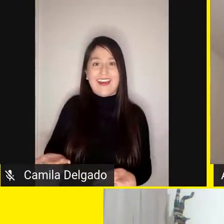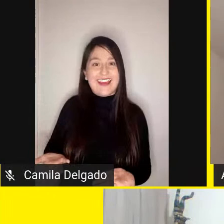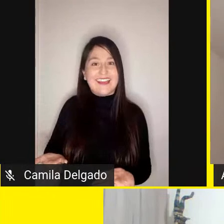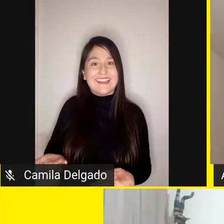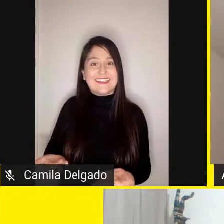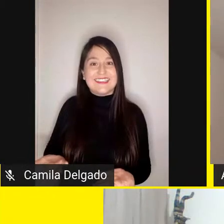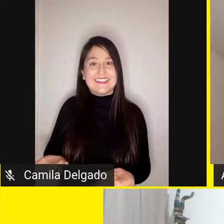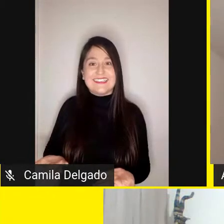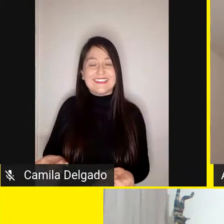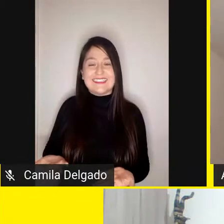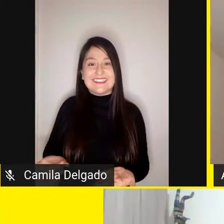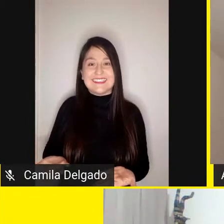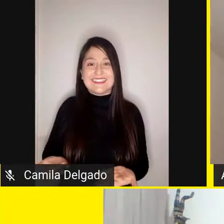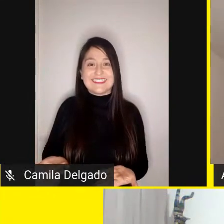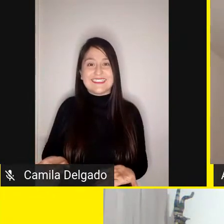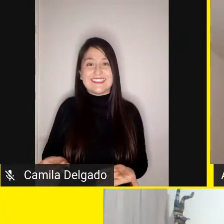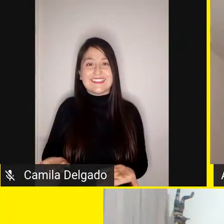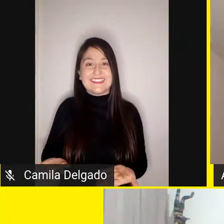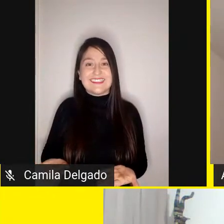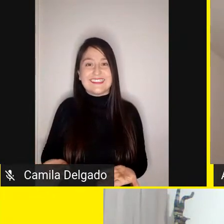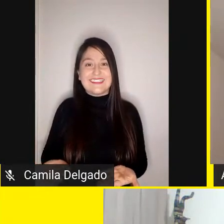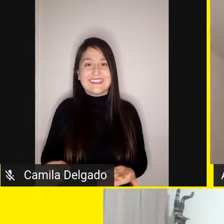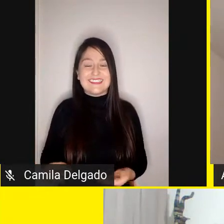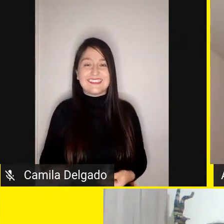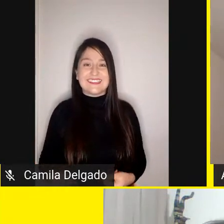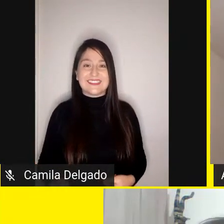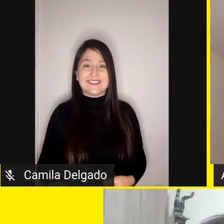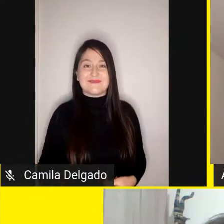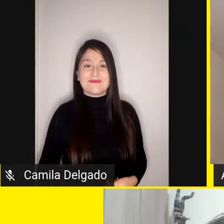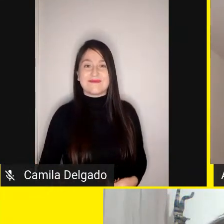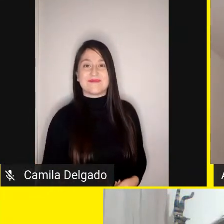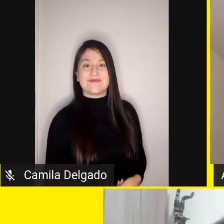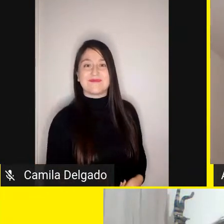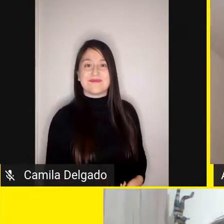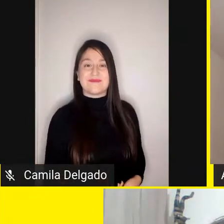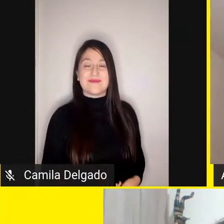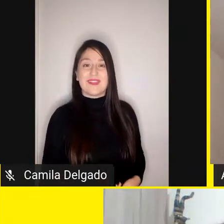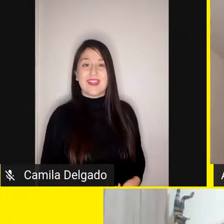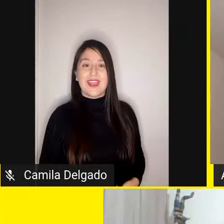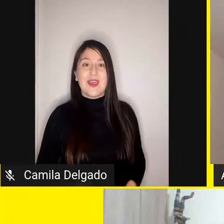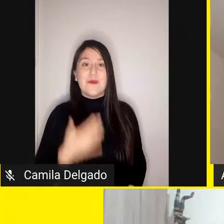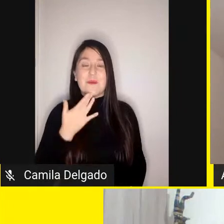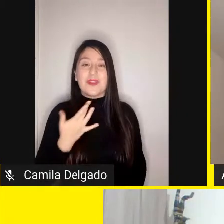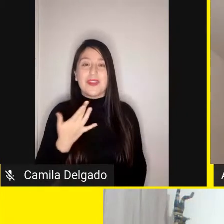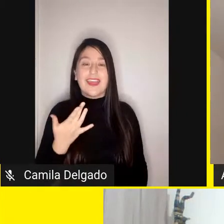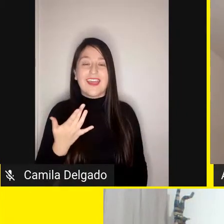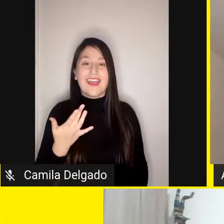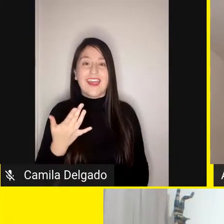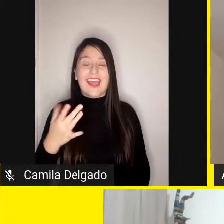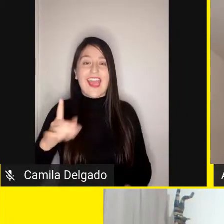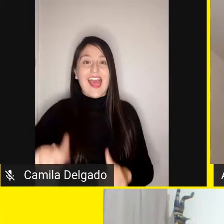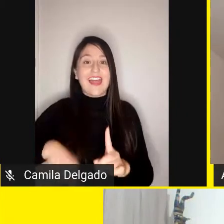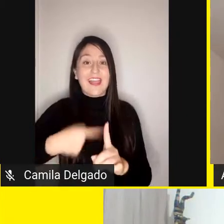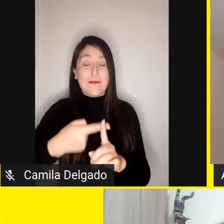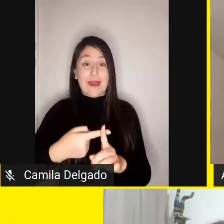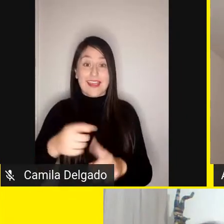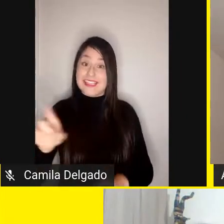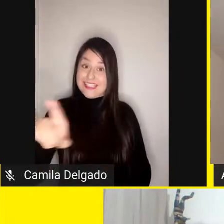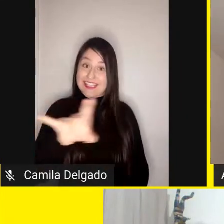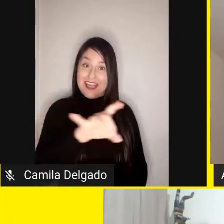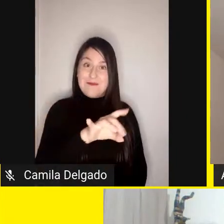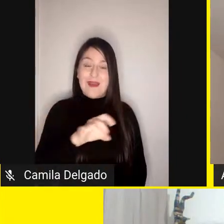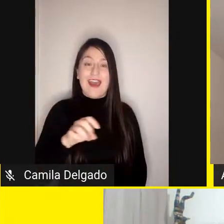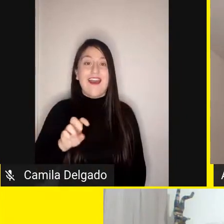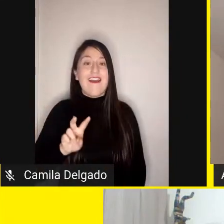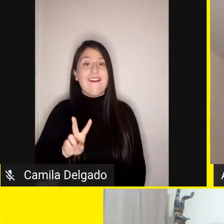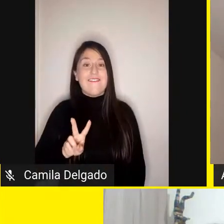veía haciendo lo mismo. Claro, porque además, sepan ustedes que don Vicente, que nosotros creíamos